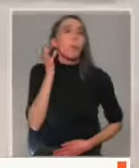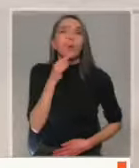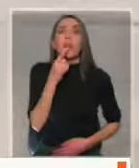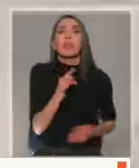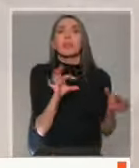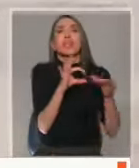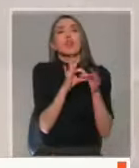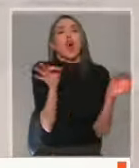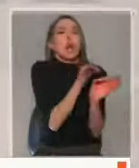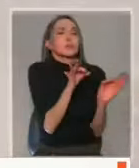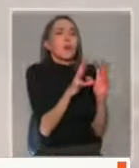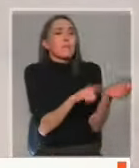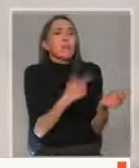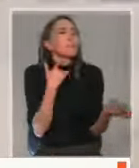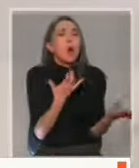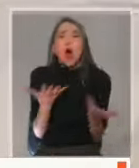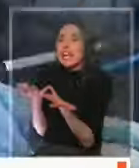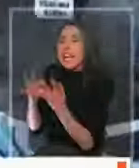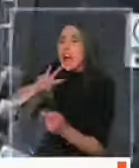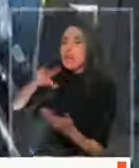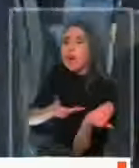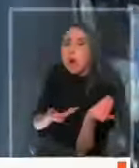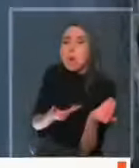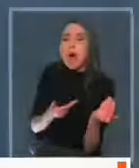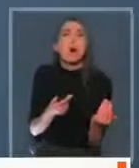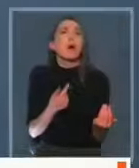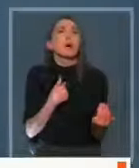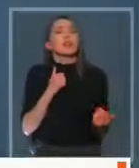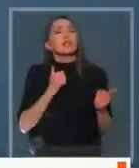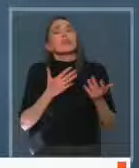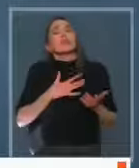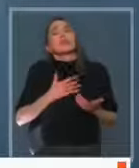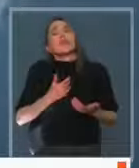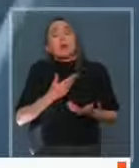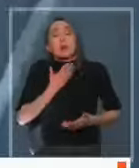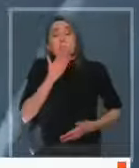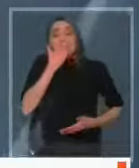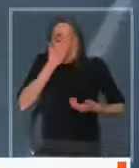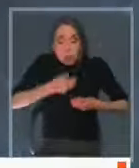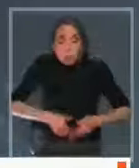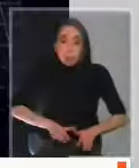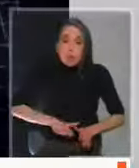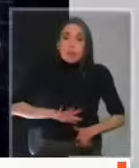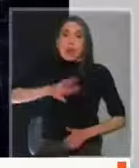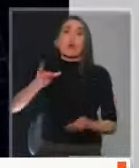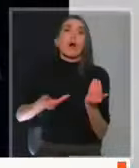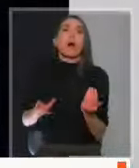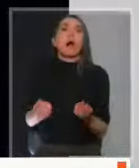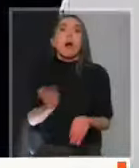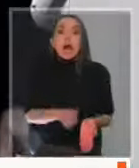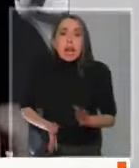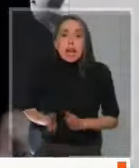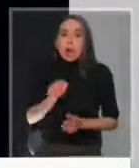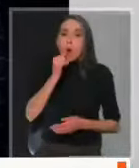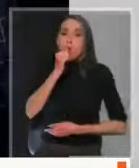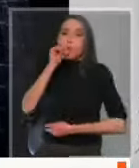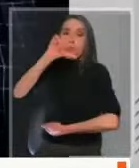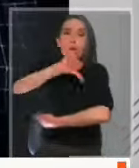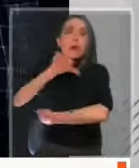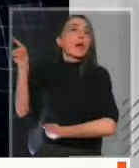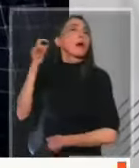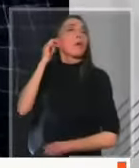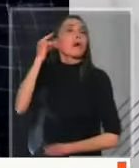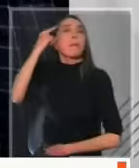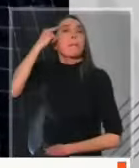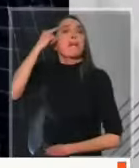ante su familia asegurando que lo hizo porque había sufrido una pérdida. Le cambió pañales, le dio lechita, ella en su mente creía que era su